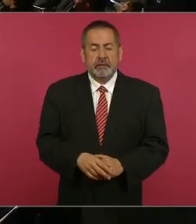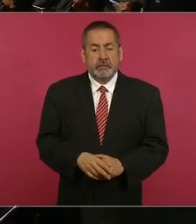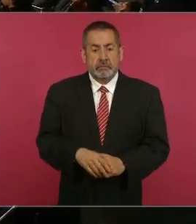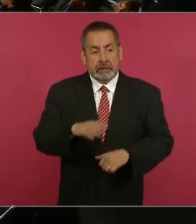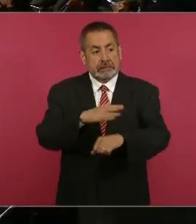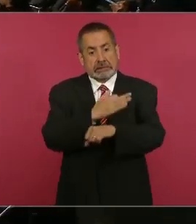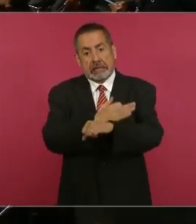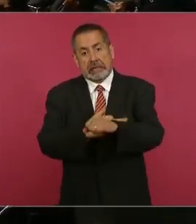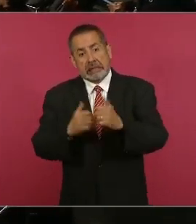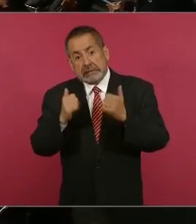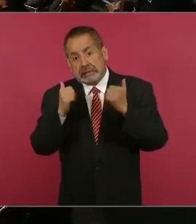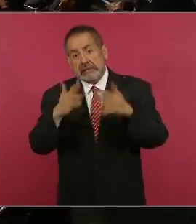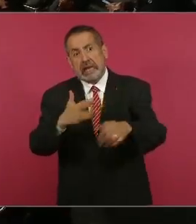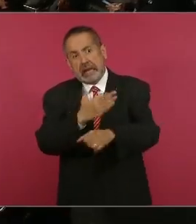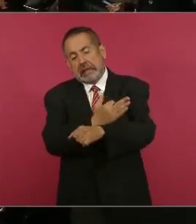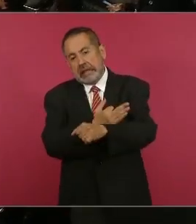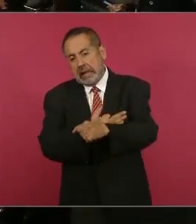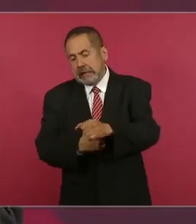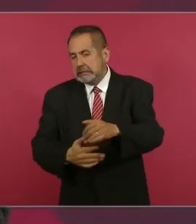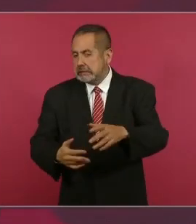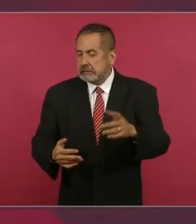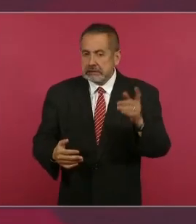tardamos en llegar por la situación